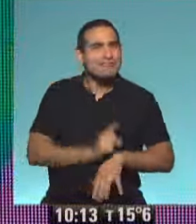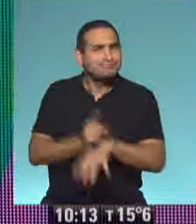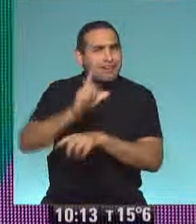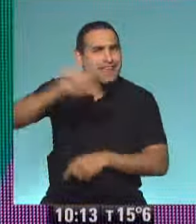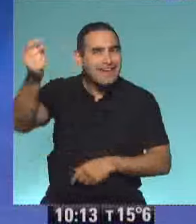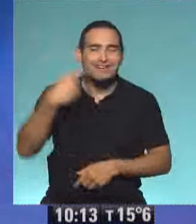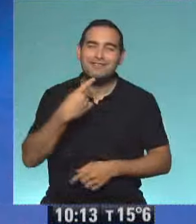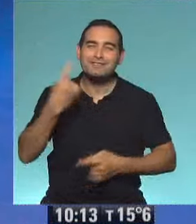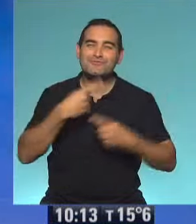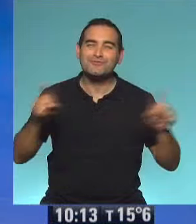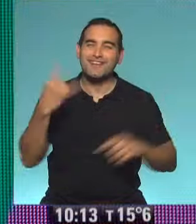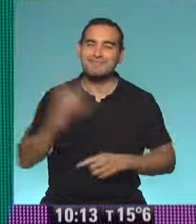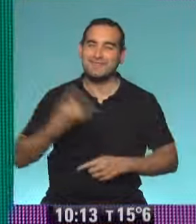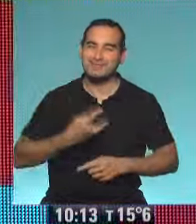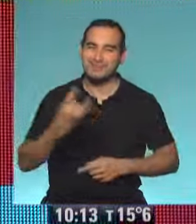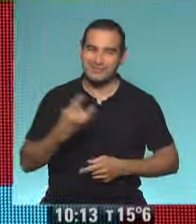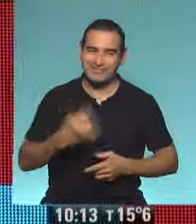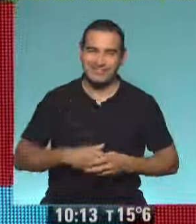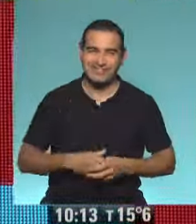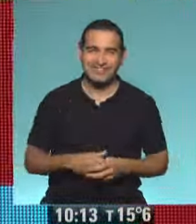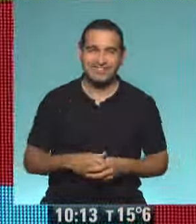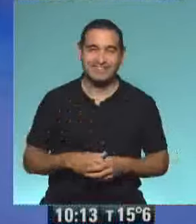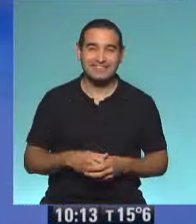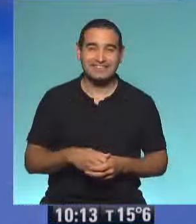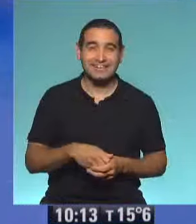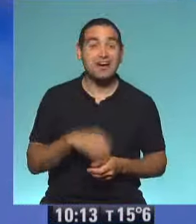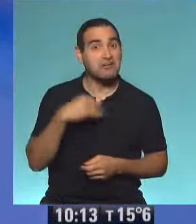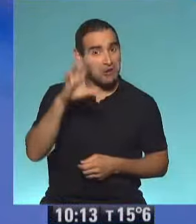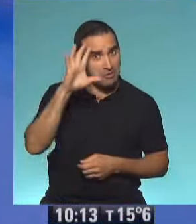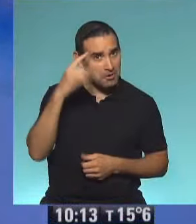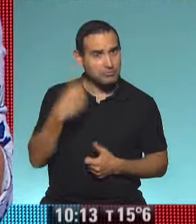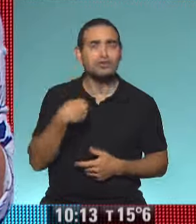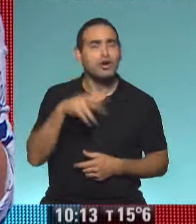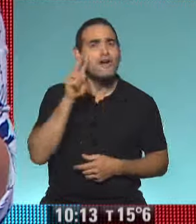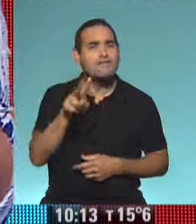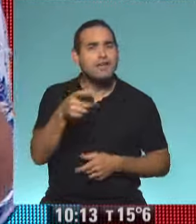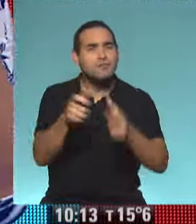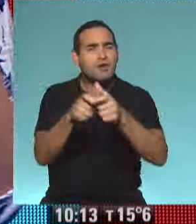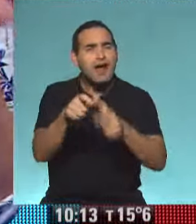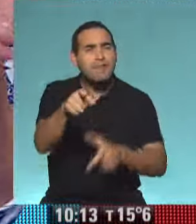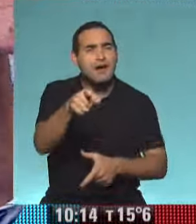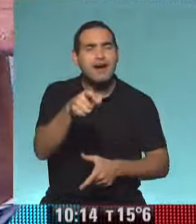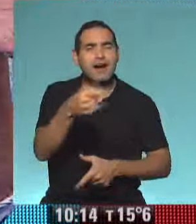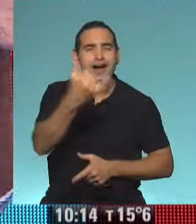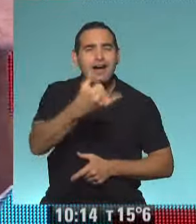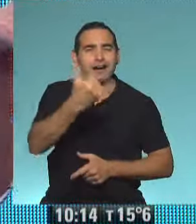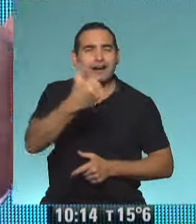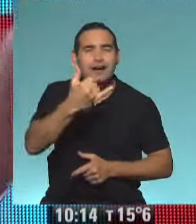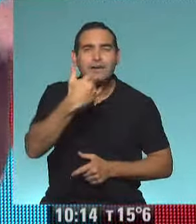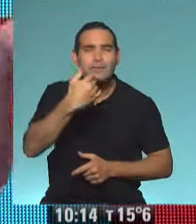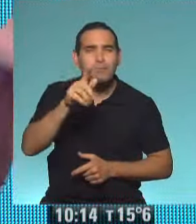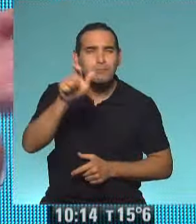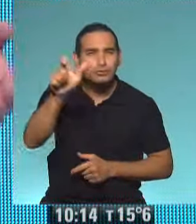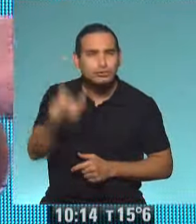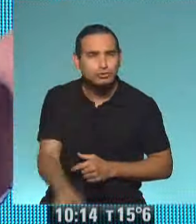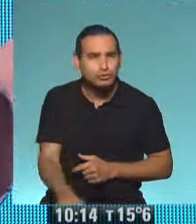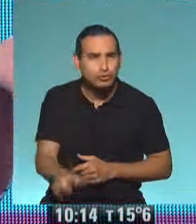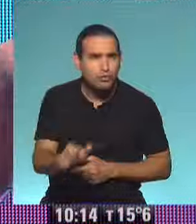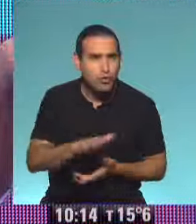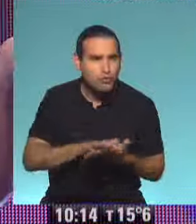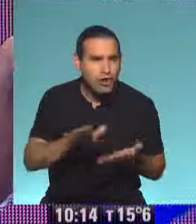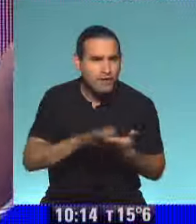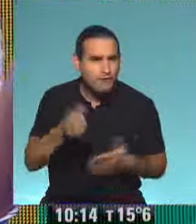Mentirosa. Uno de... Ay, mirá, todos se acuerdan. Para, vi uno que hay una persona nueva que viene